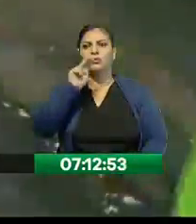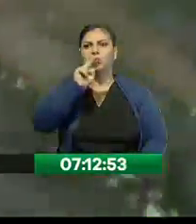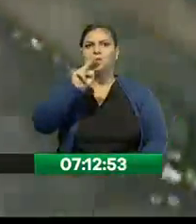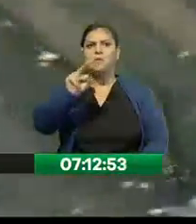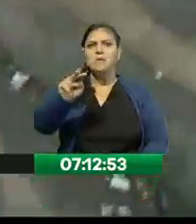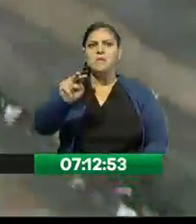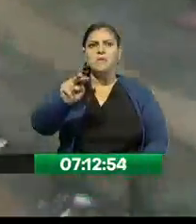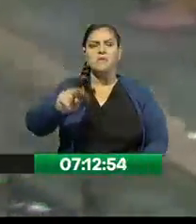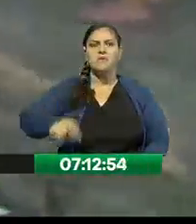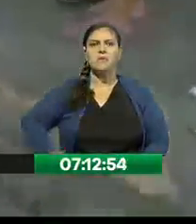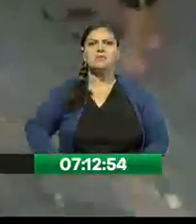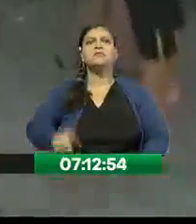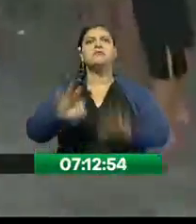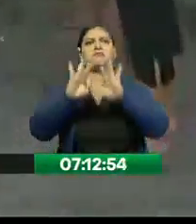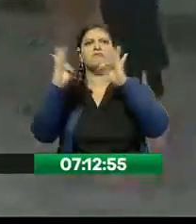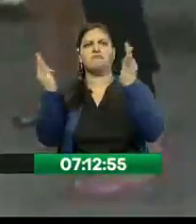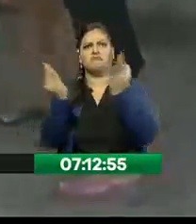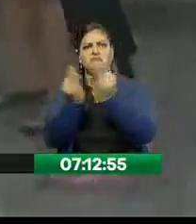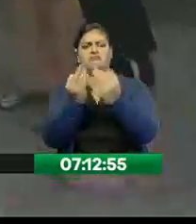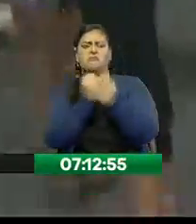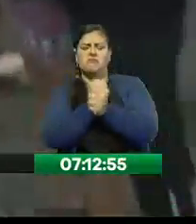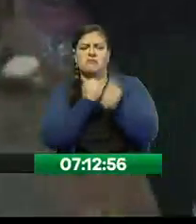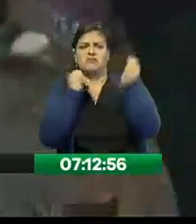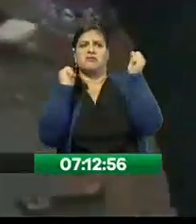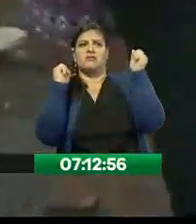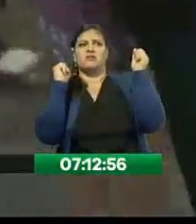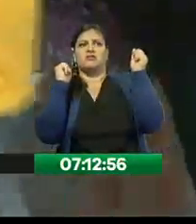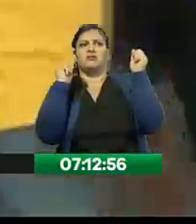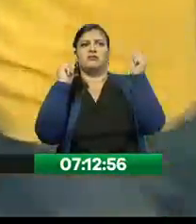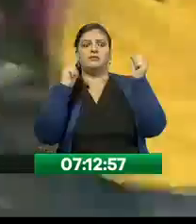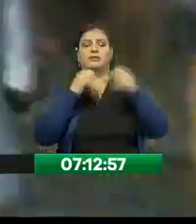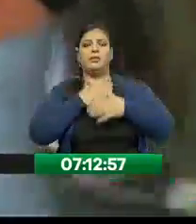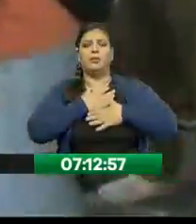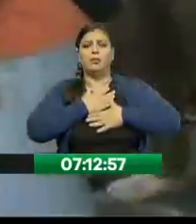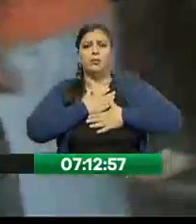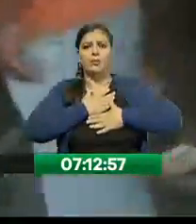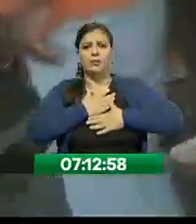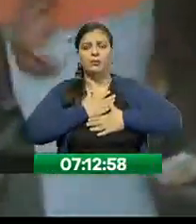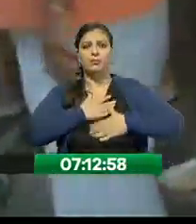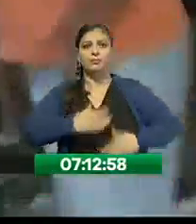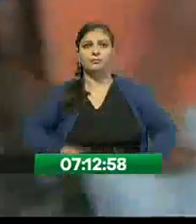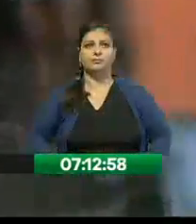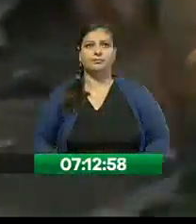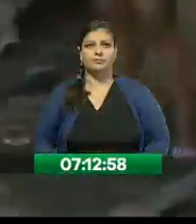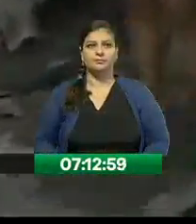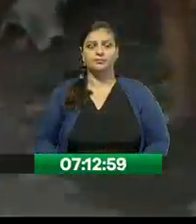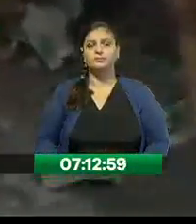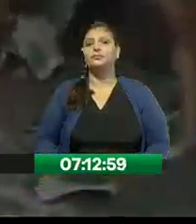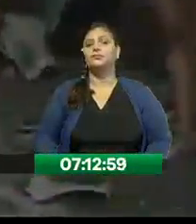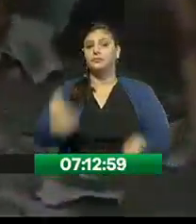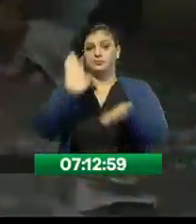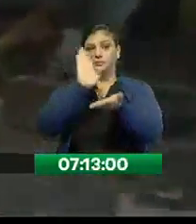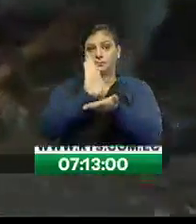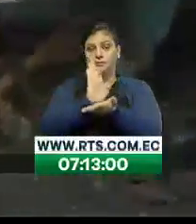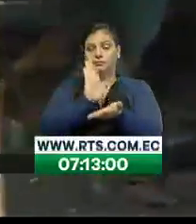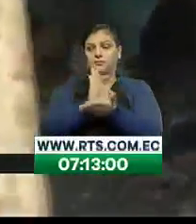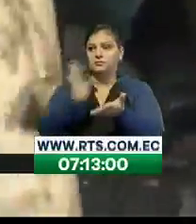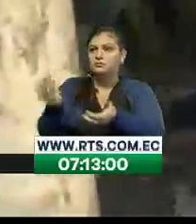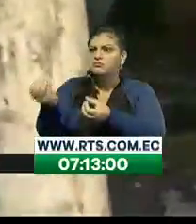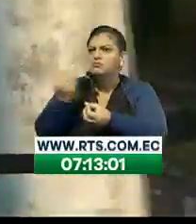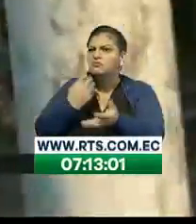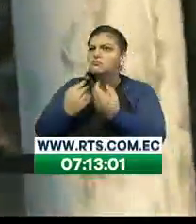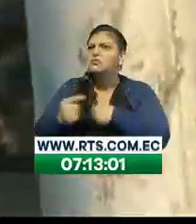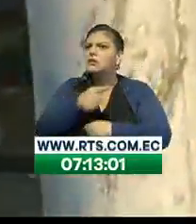observamos este vehículo que, al decir de los testigos, circulaba a exceso